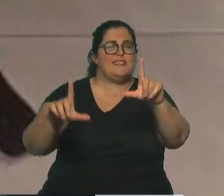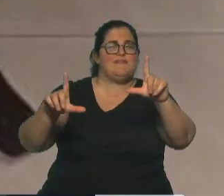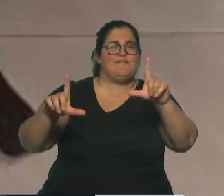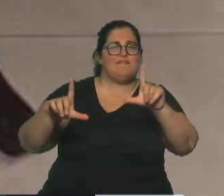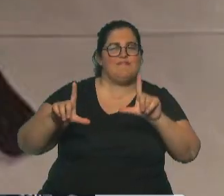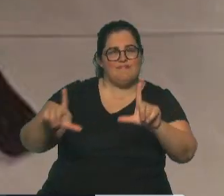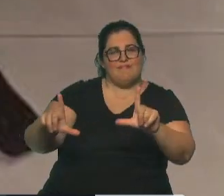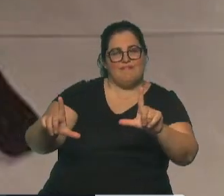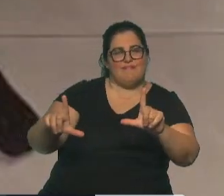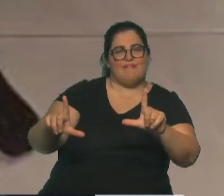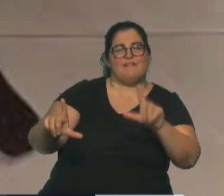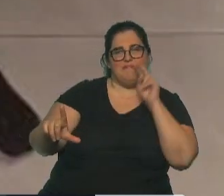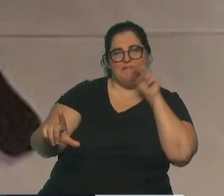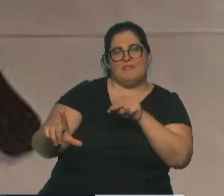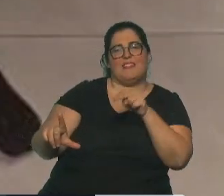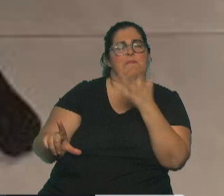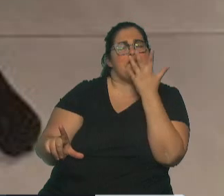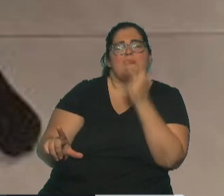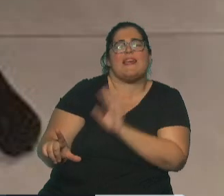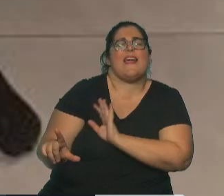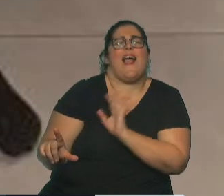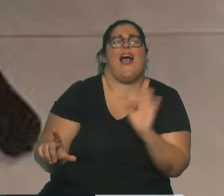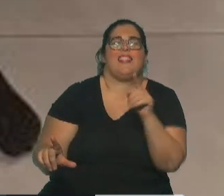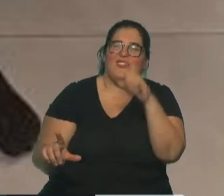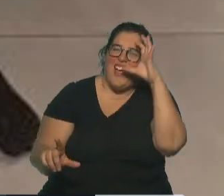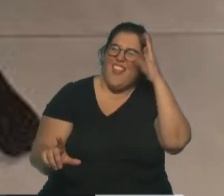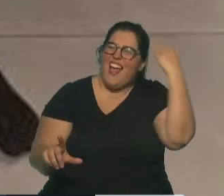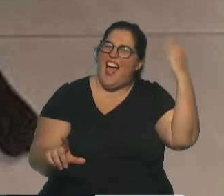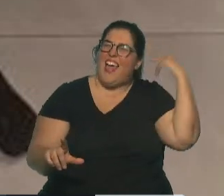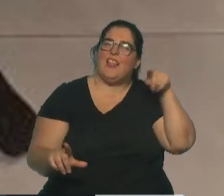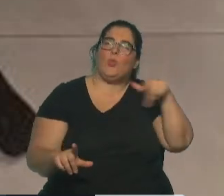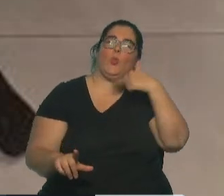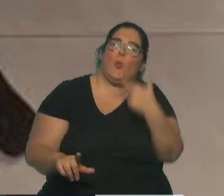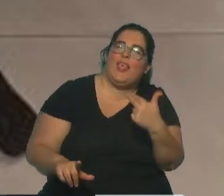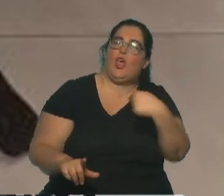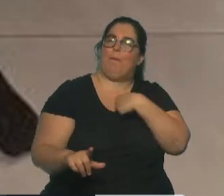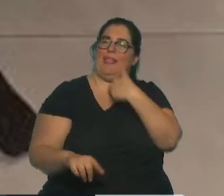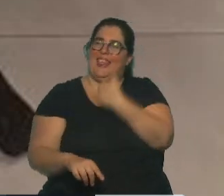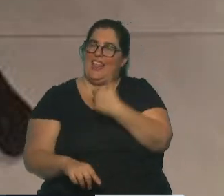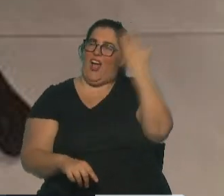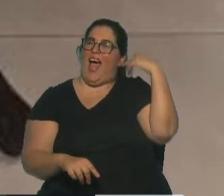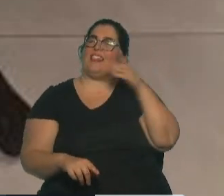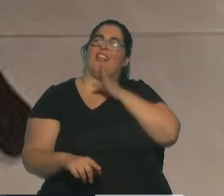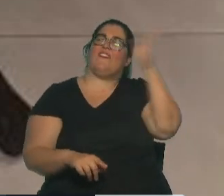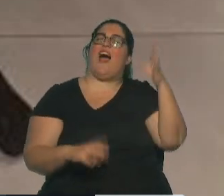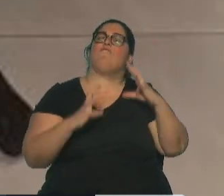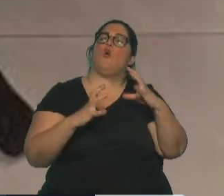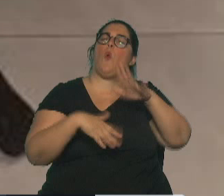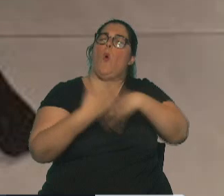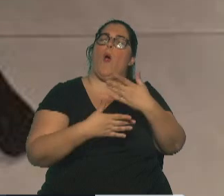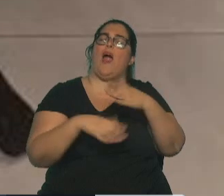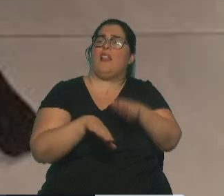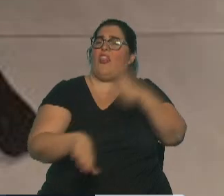señor director. Esto me encanta. ¿Vos te acordás cuando Joaquín, tu hijo, mi hijo Sí. Nico iban a jugar a la pelota en Santi.